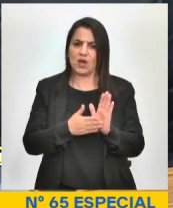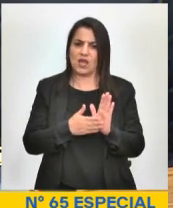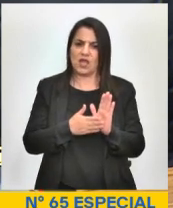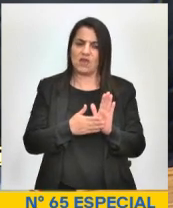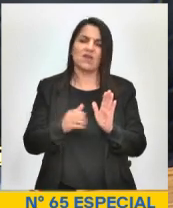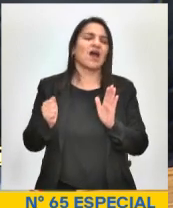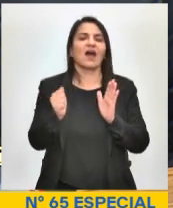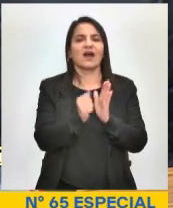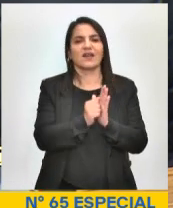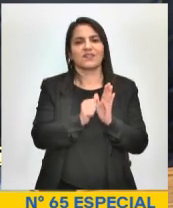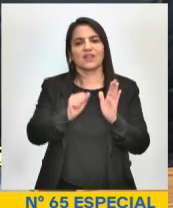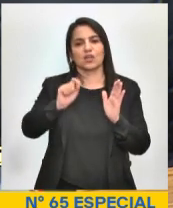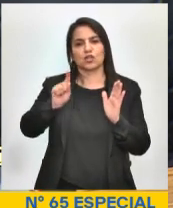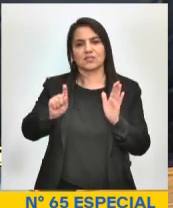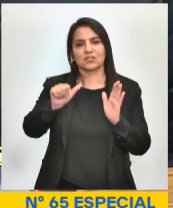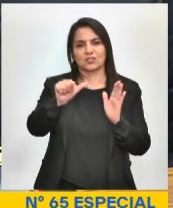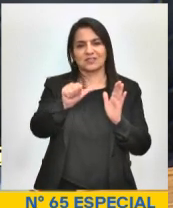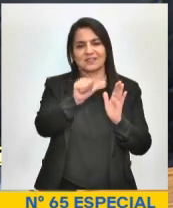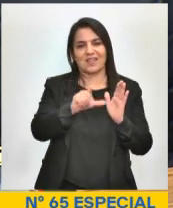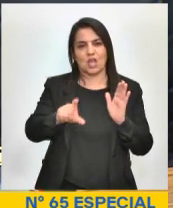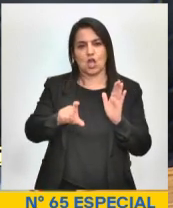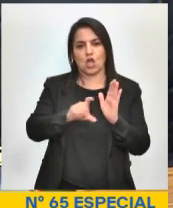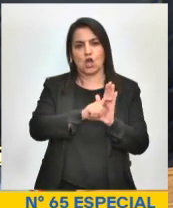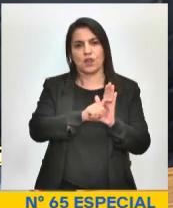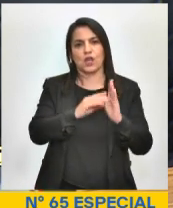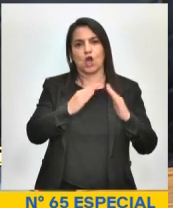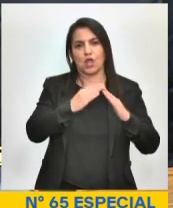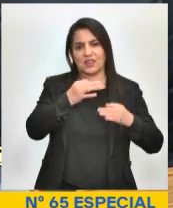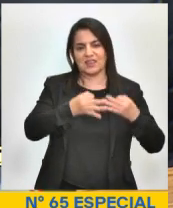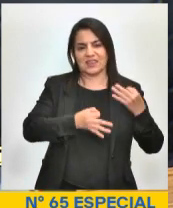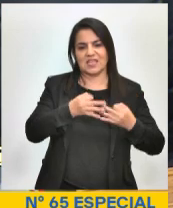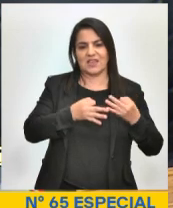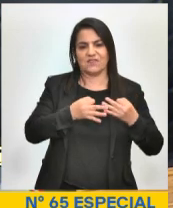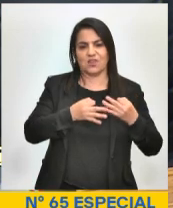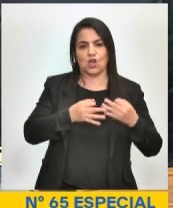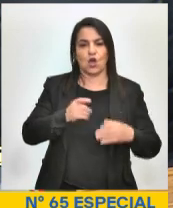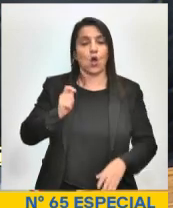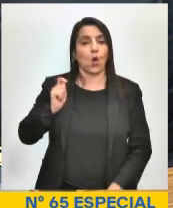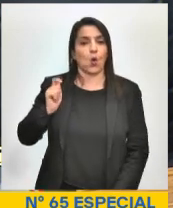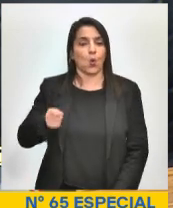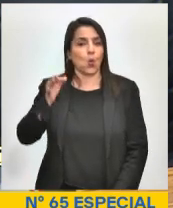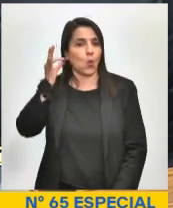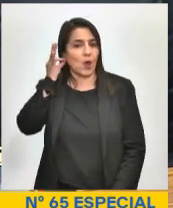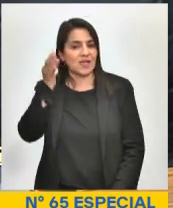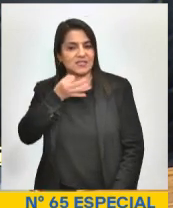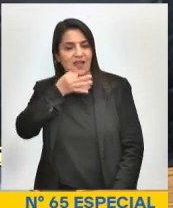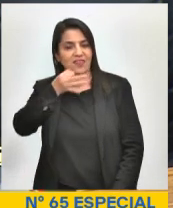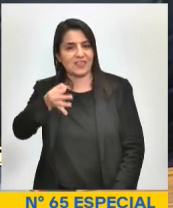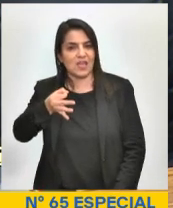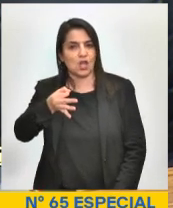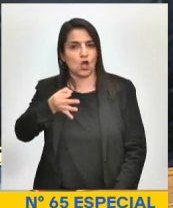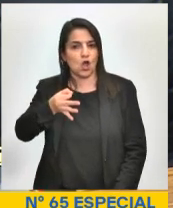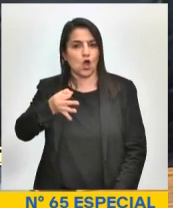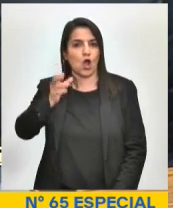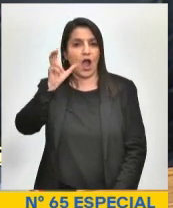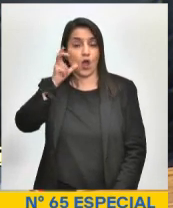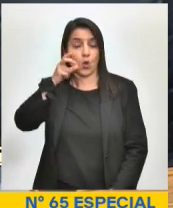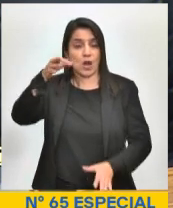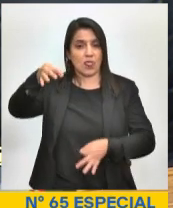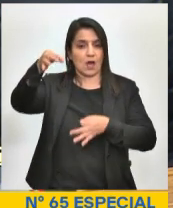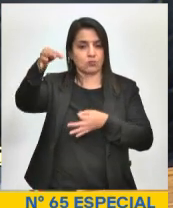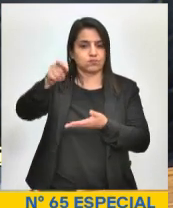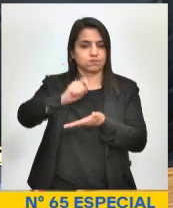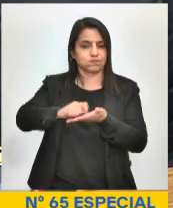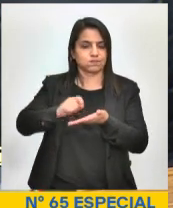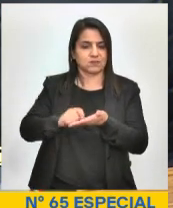artículo 166 del Código Orgánico de Tribunales. La jueza hizo una declaración jurada diciendo que vivía con Muñoz y resulta